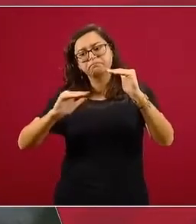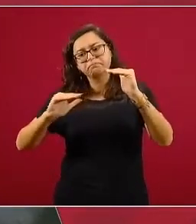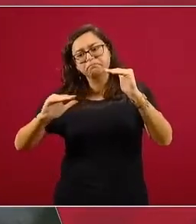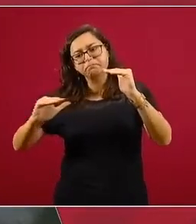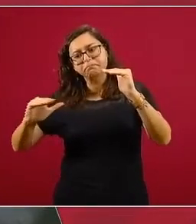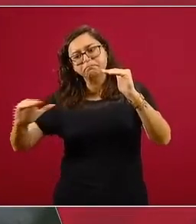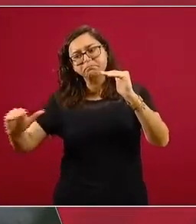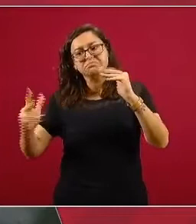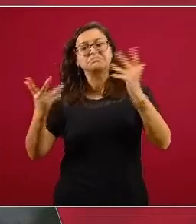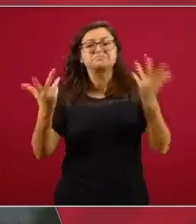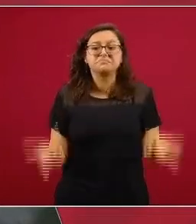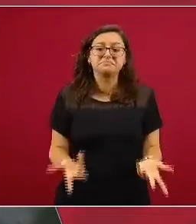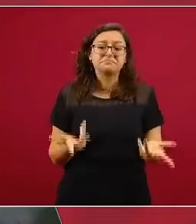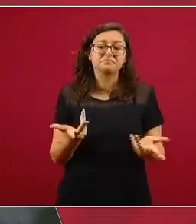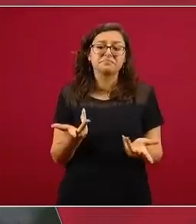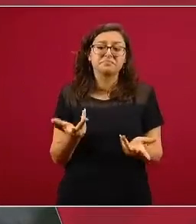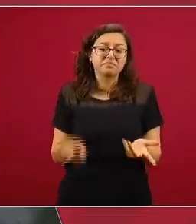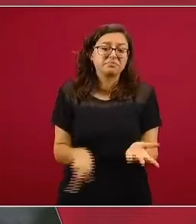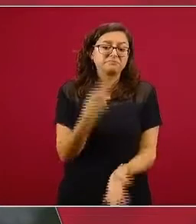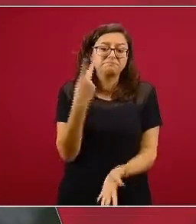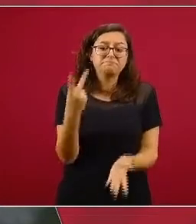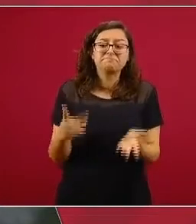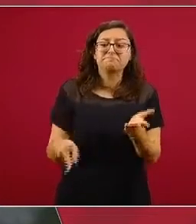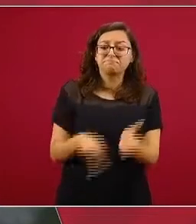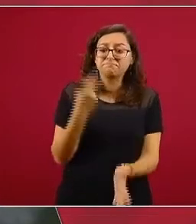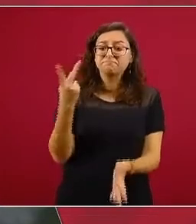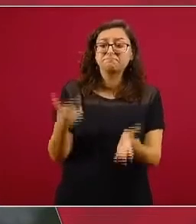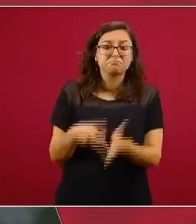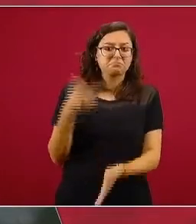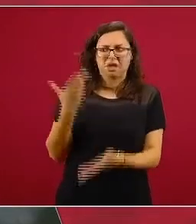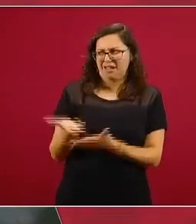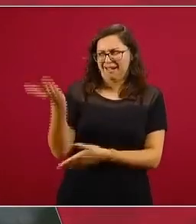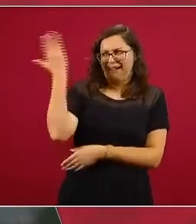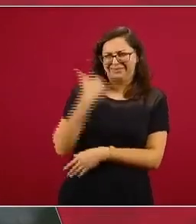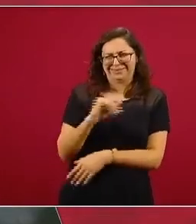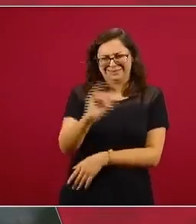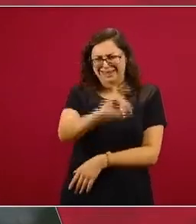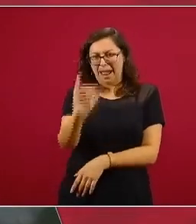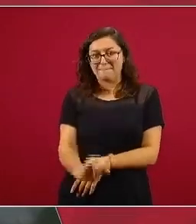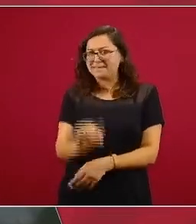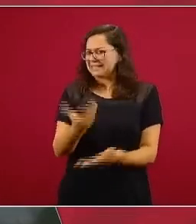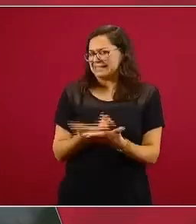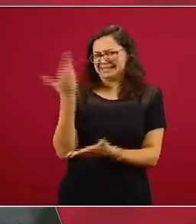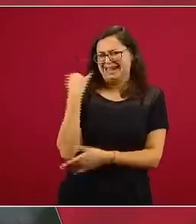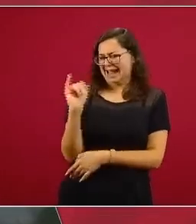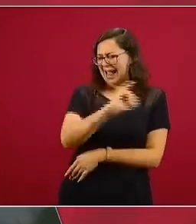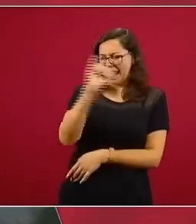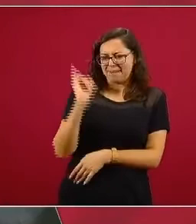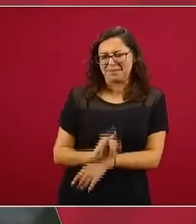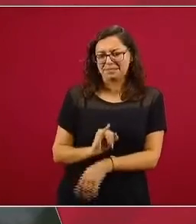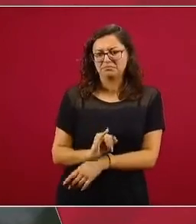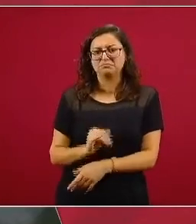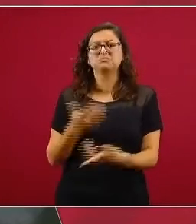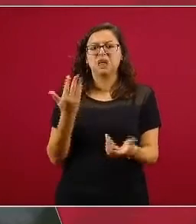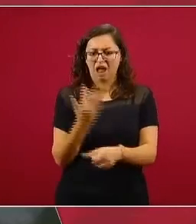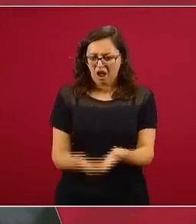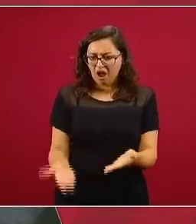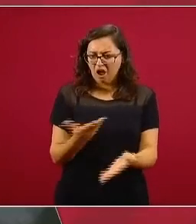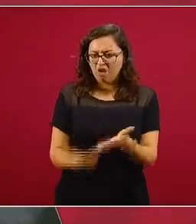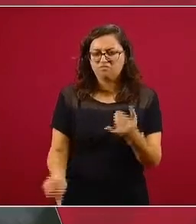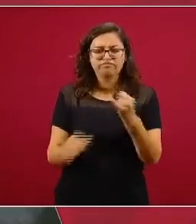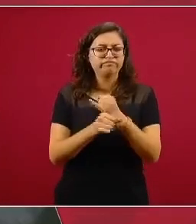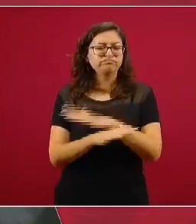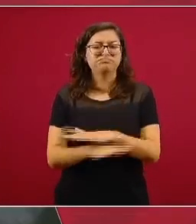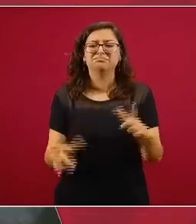hemos puesto a disposición, como nunca antes, literalmente nunca antes, los datos completos